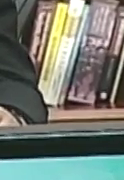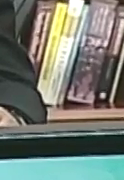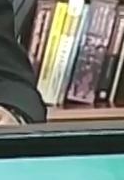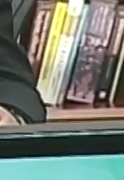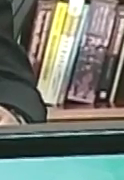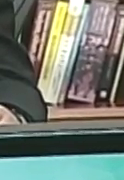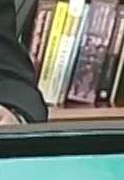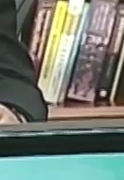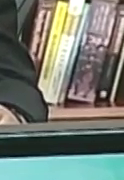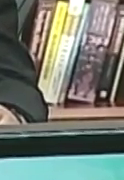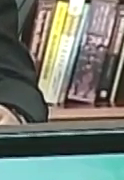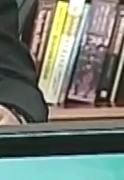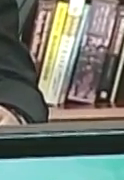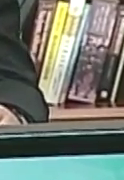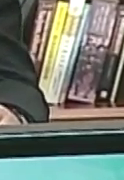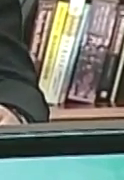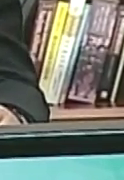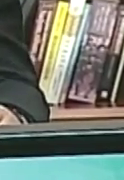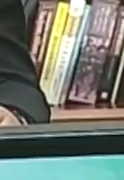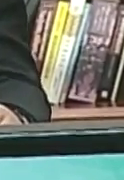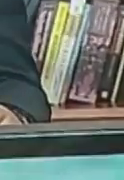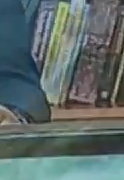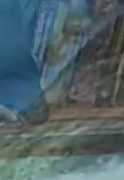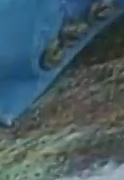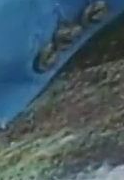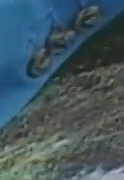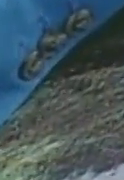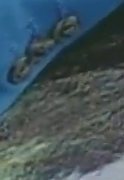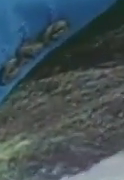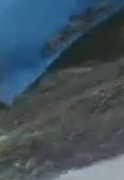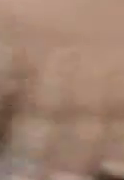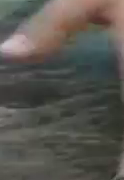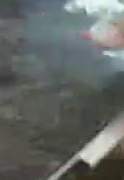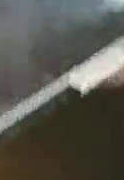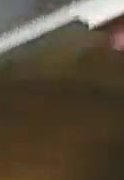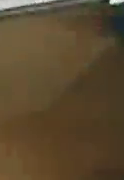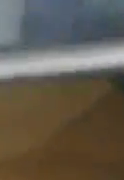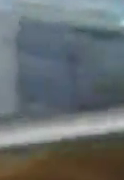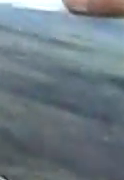se encargó de difundirlo y dijo: yo también quiero estar en la FILBEN.